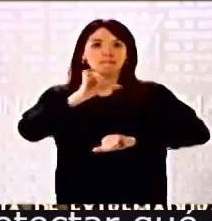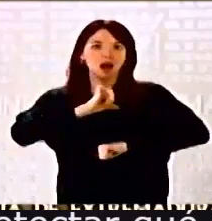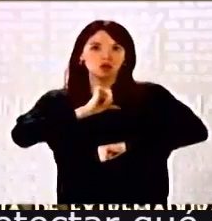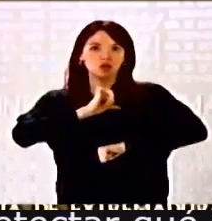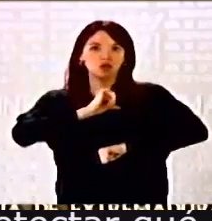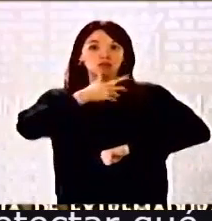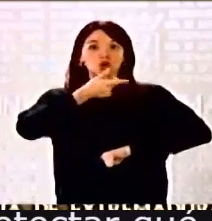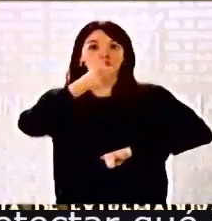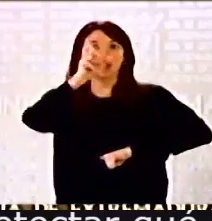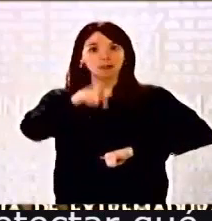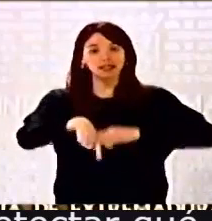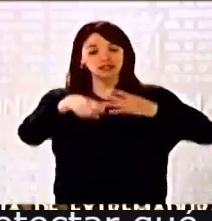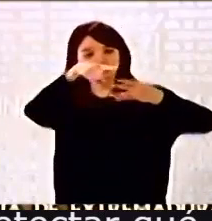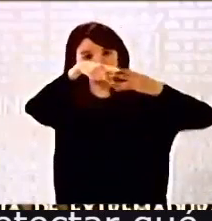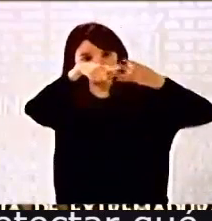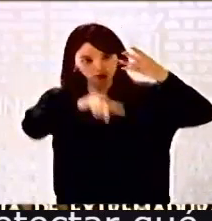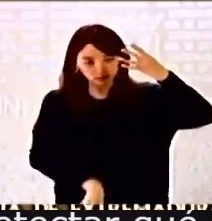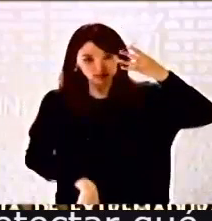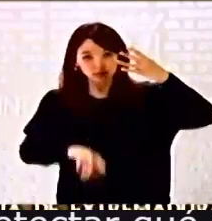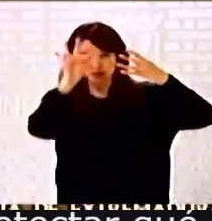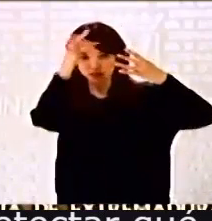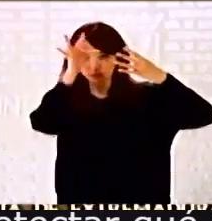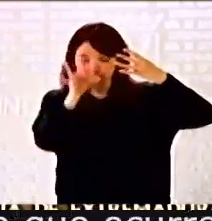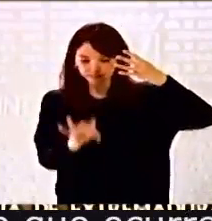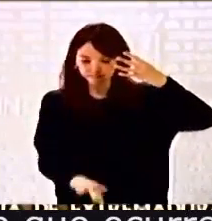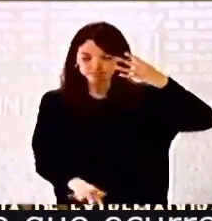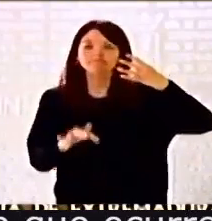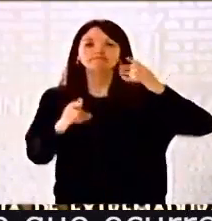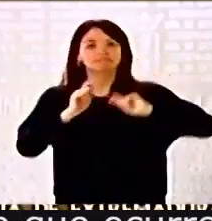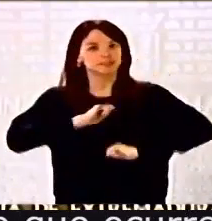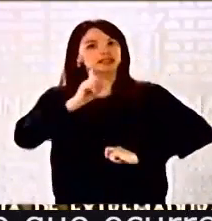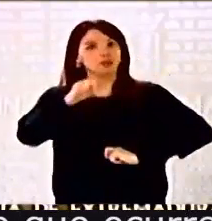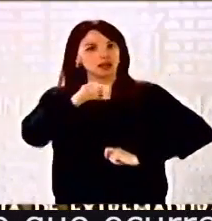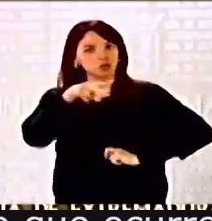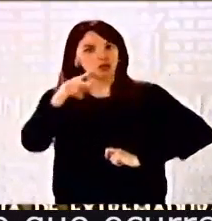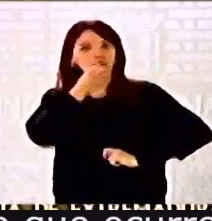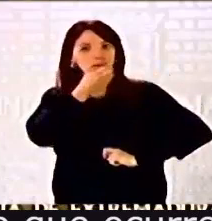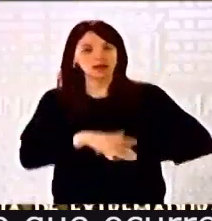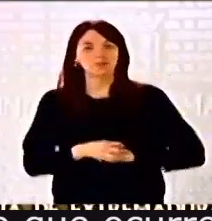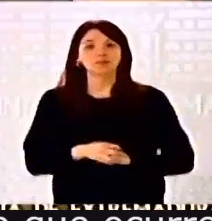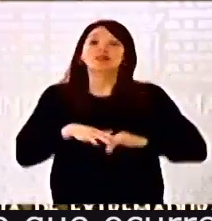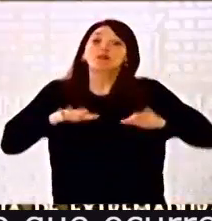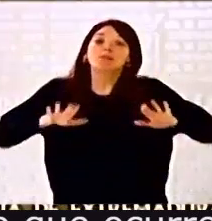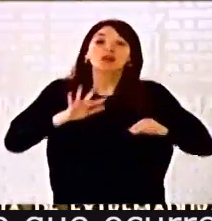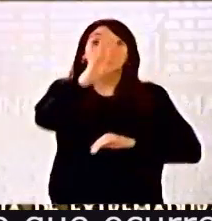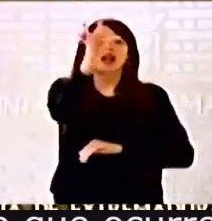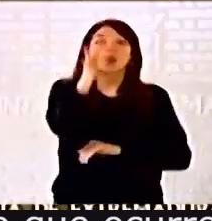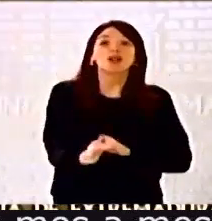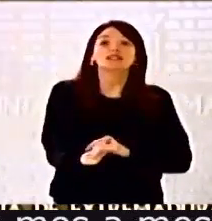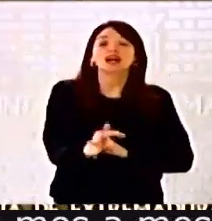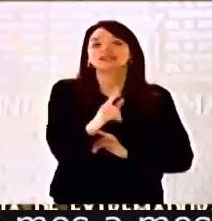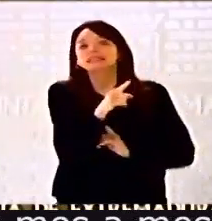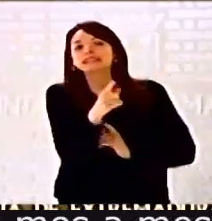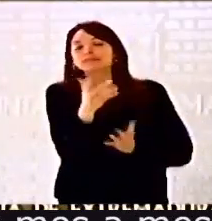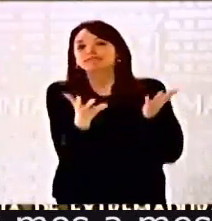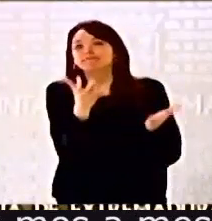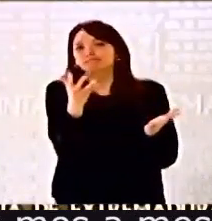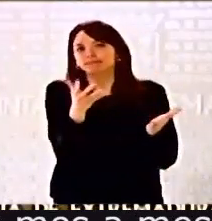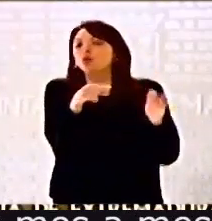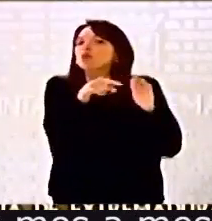mes, también nos va a dar mejor el balance mes a mes. La encuesta de población tiene sus bondades, que es una encuesta